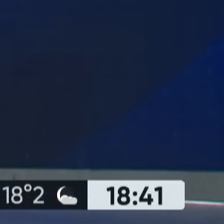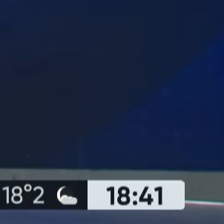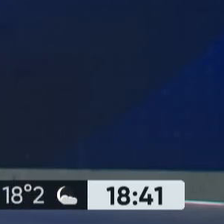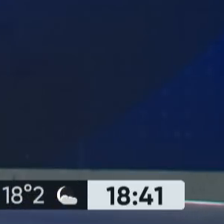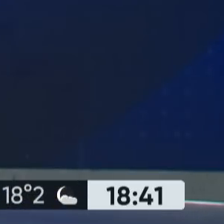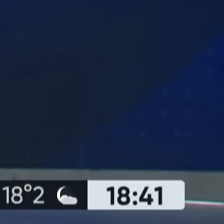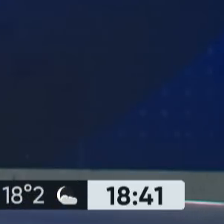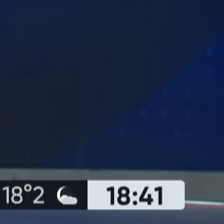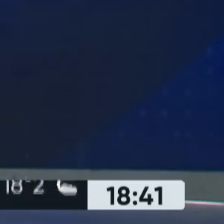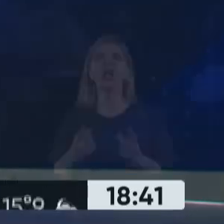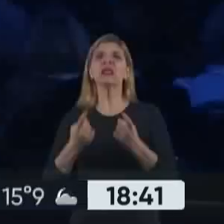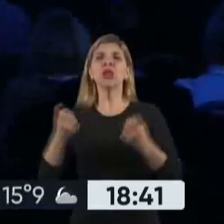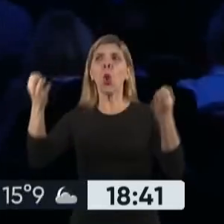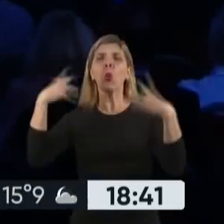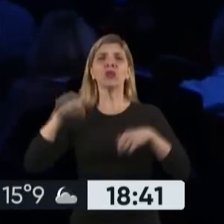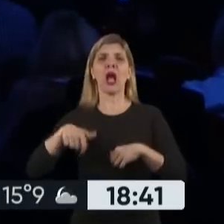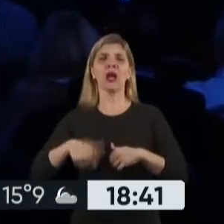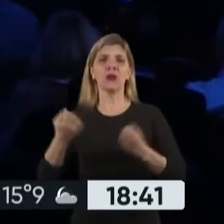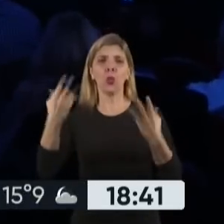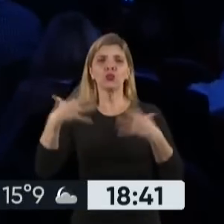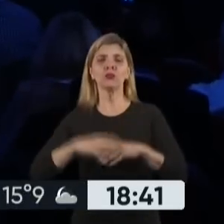en Argentina y el Mundo.